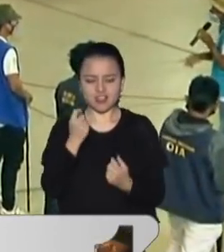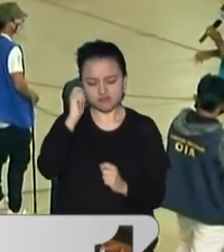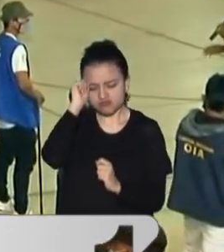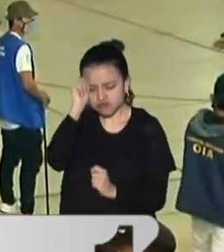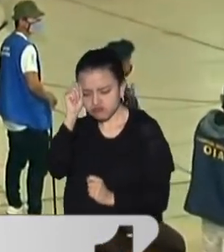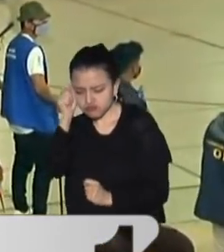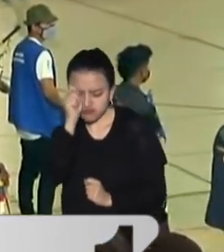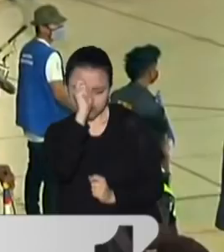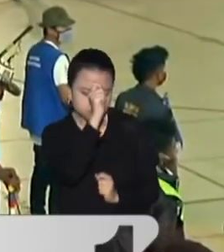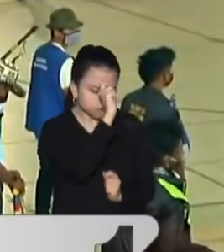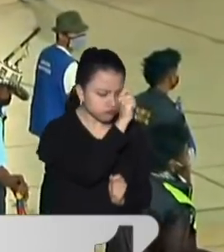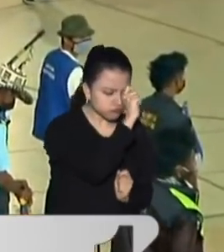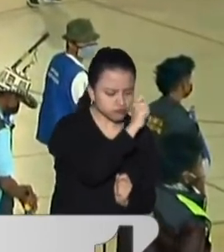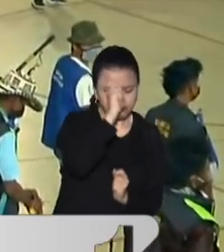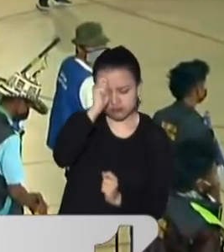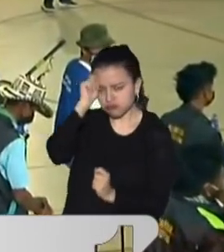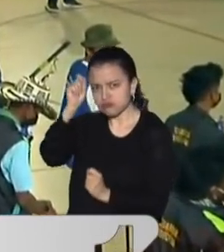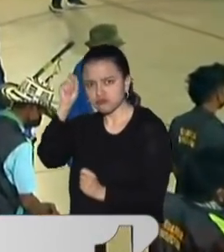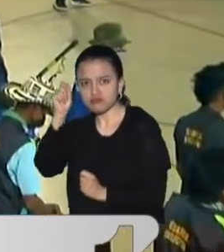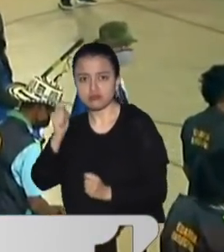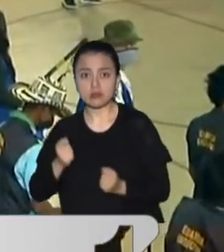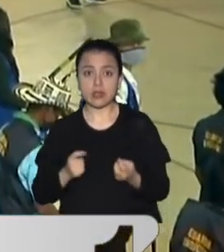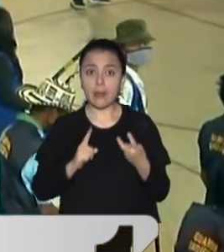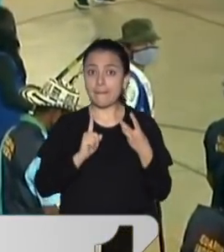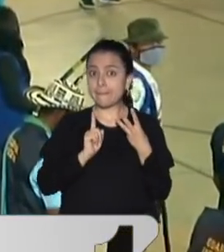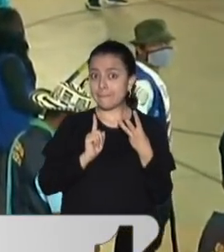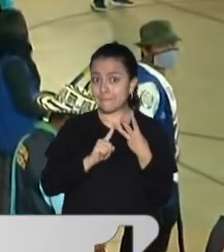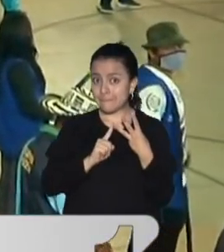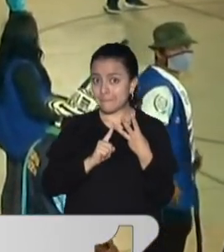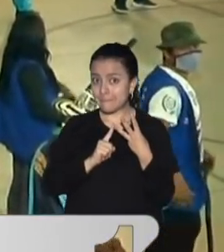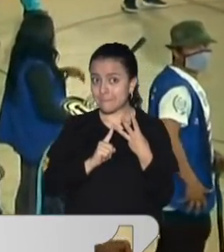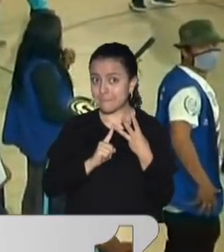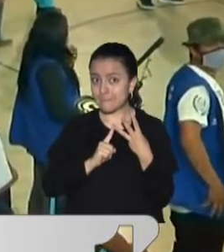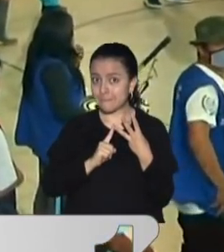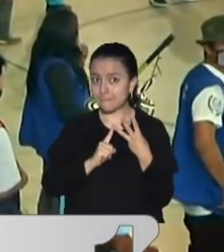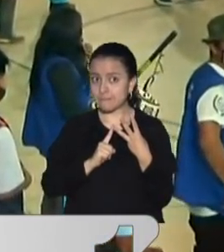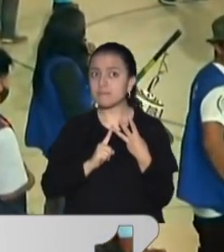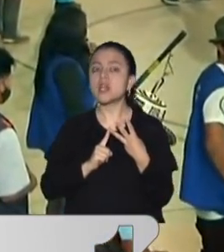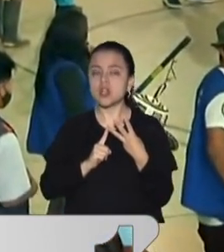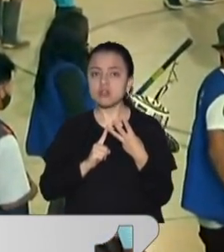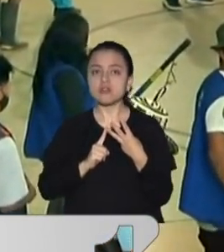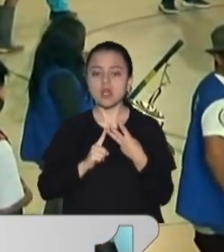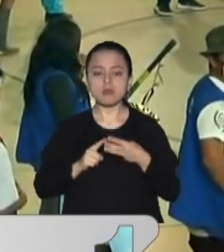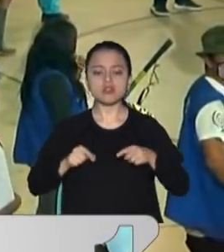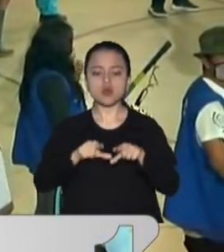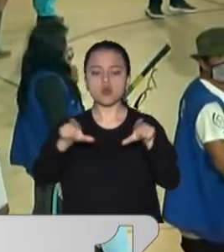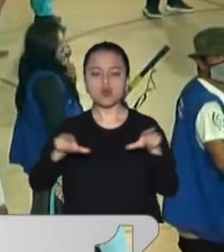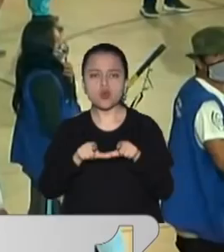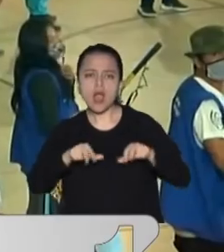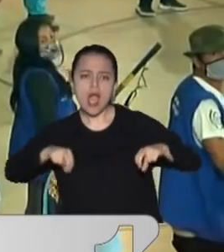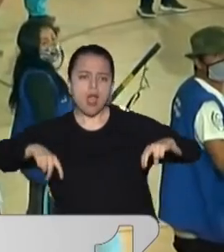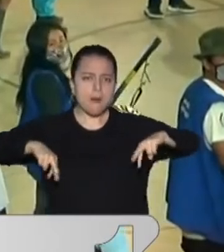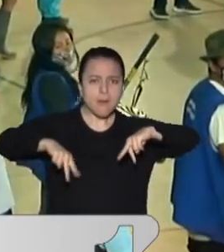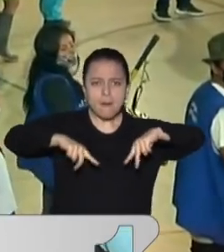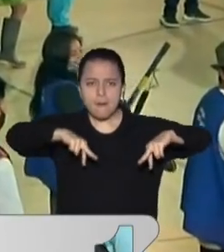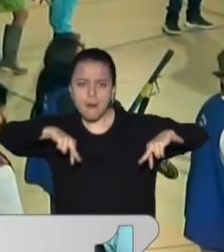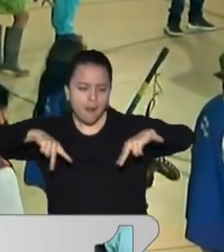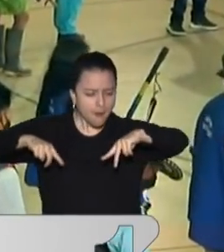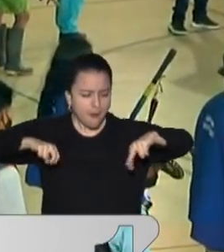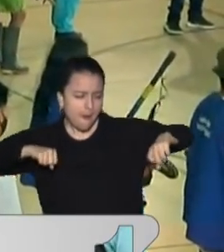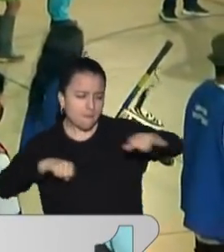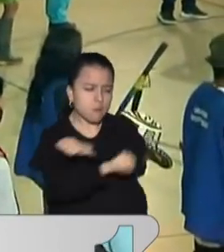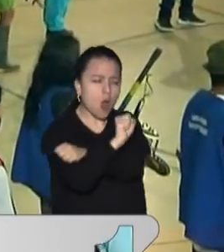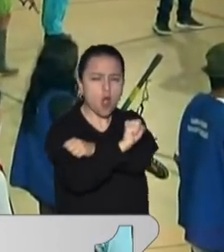culturas que tenemos, pero también vamos a pausar, hacer una pausa en la marcha, vamos a jugar fútbol, vamos a